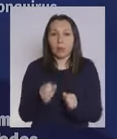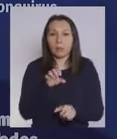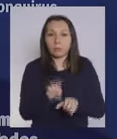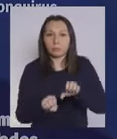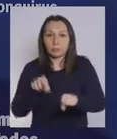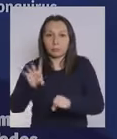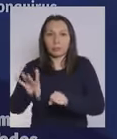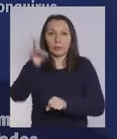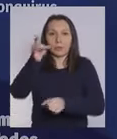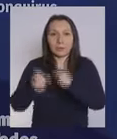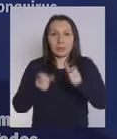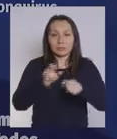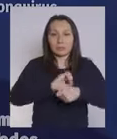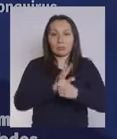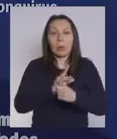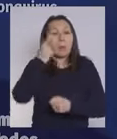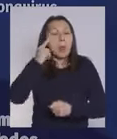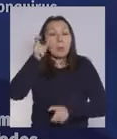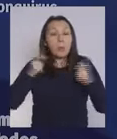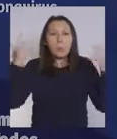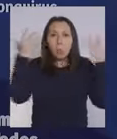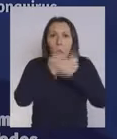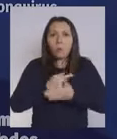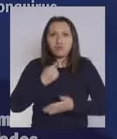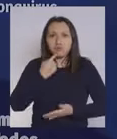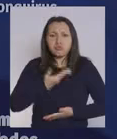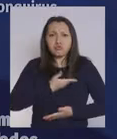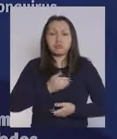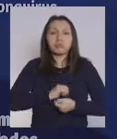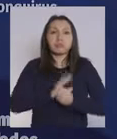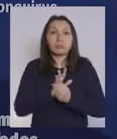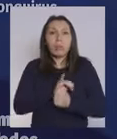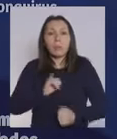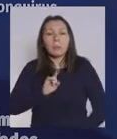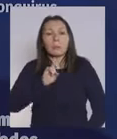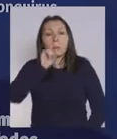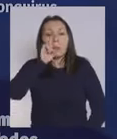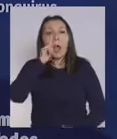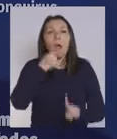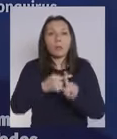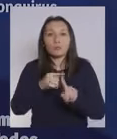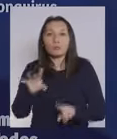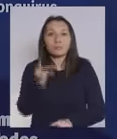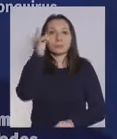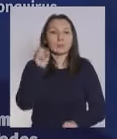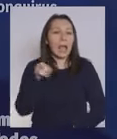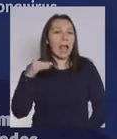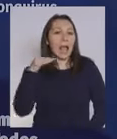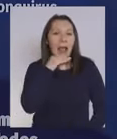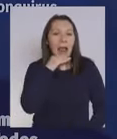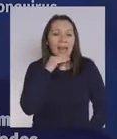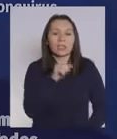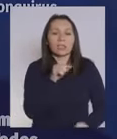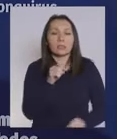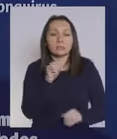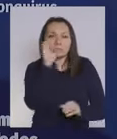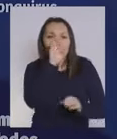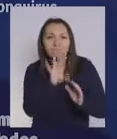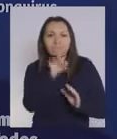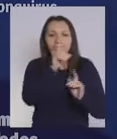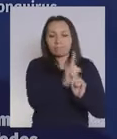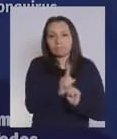detectar personas, porque aunque no son sintomáticas y tienen un examen positivo, esas personas inmediatamente son trazadas y